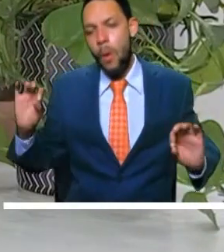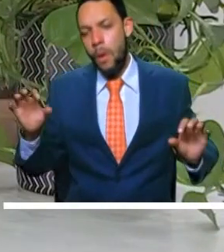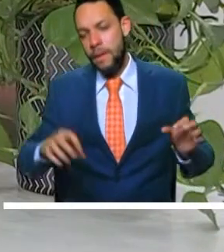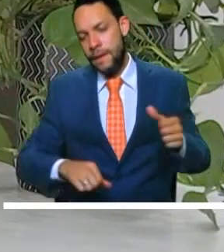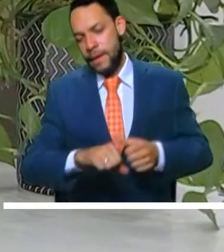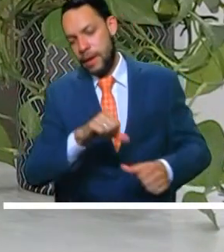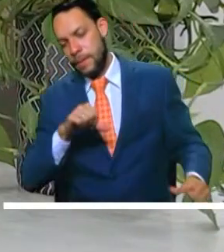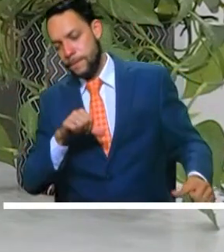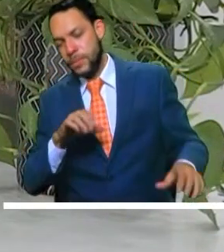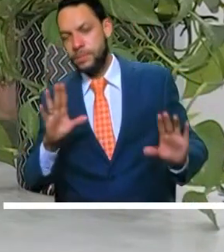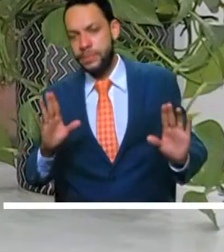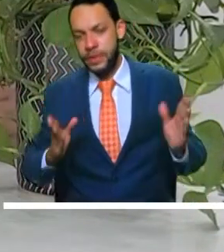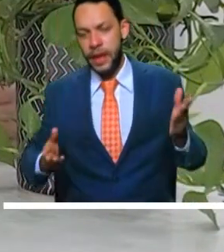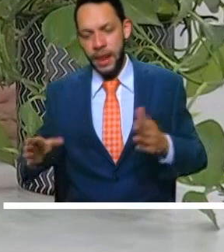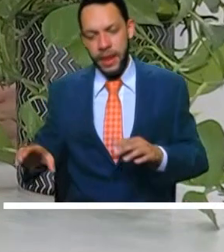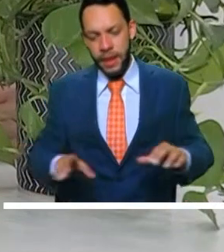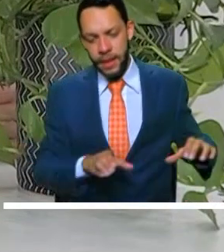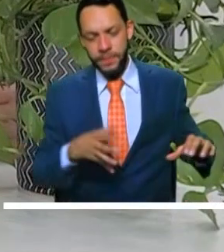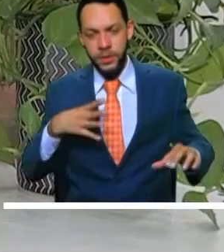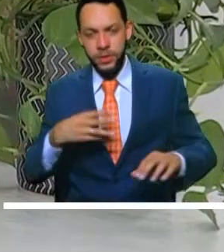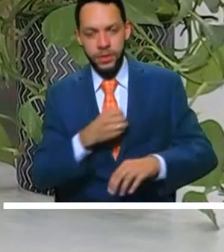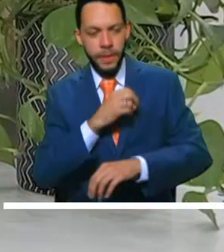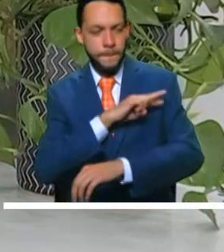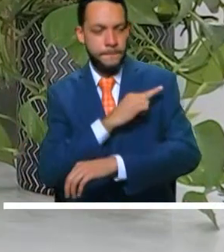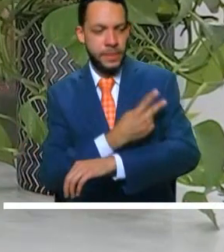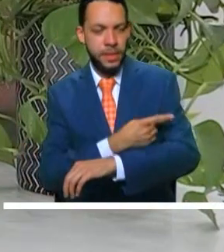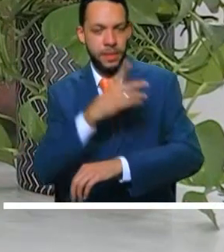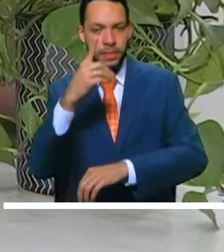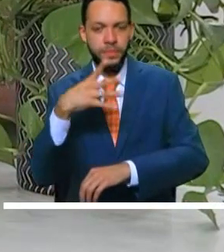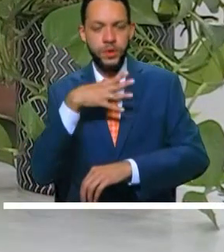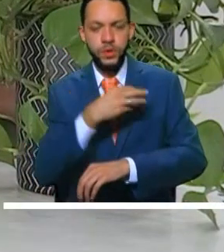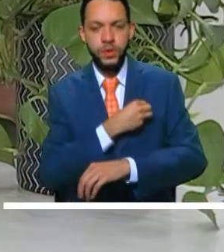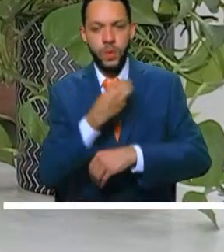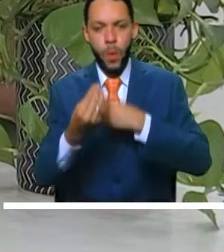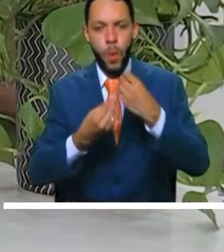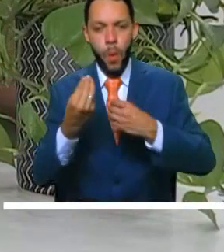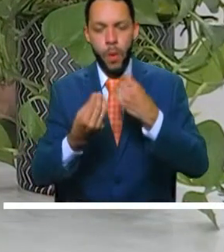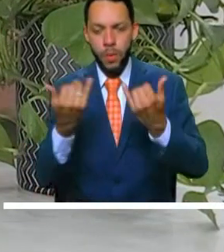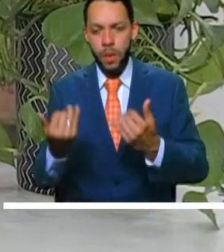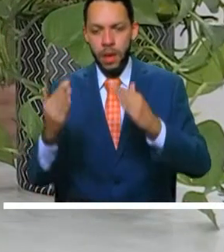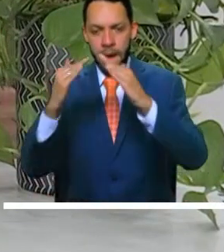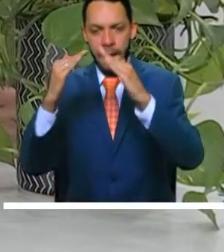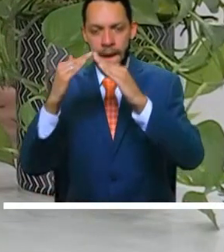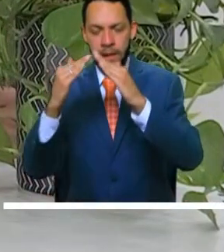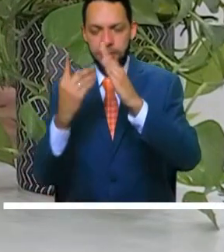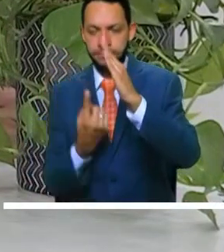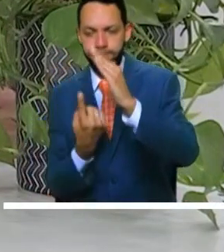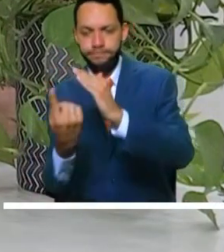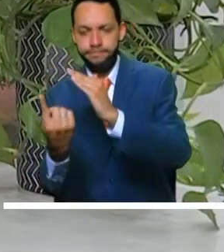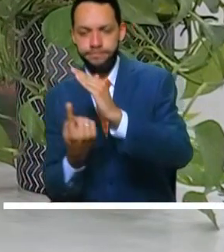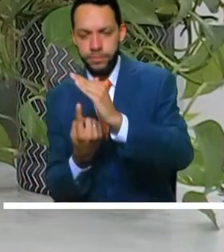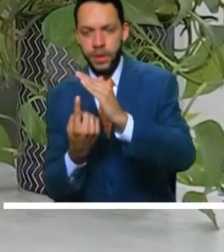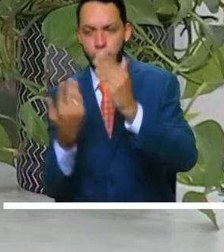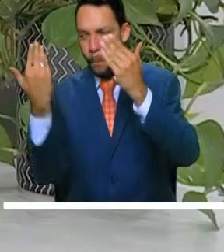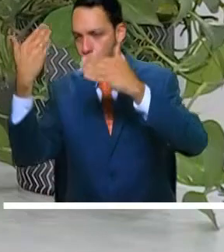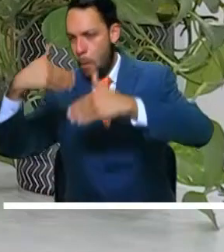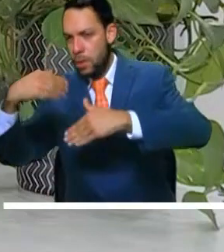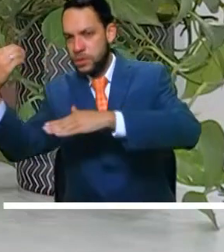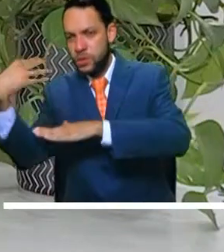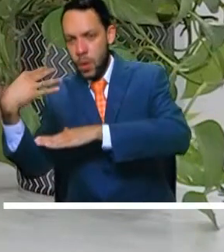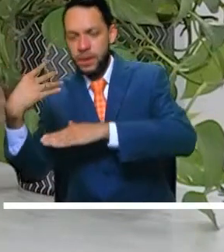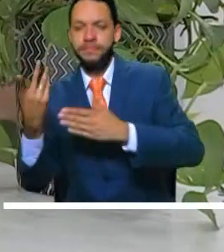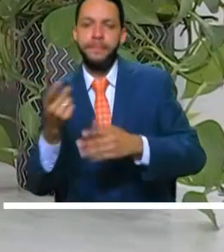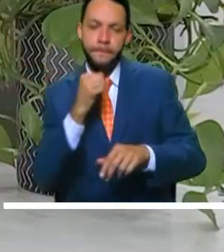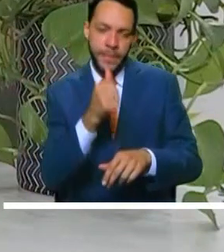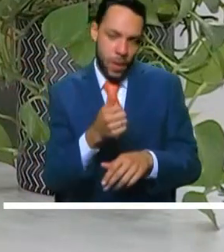nos condenó a tener la vitamina D bajita. ¿Por qué? Porque vivimos bajo techo, como lo vive ella, no por pandemia, sino por su trabajo. Entonces, es